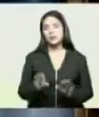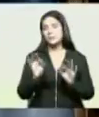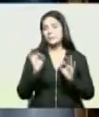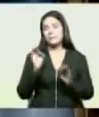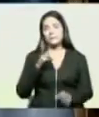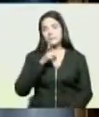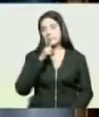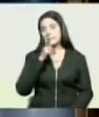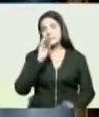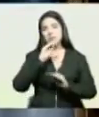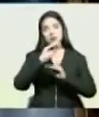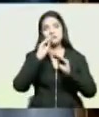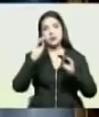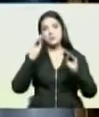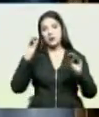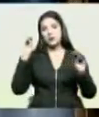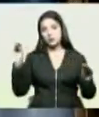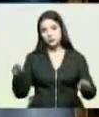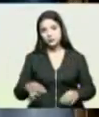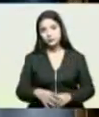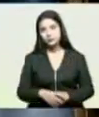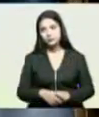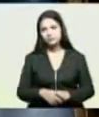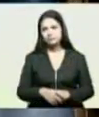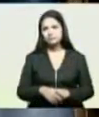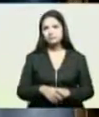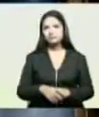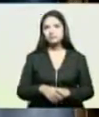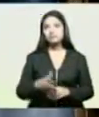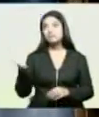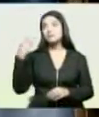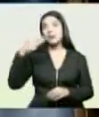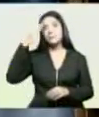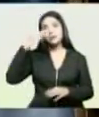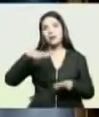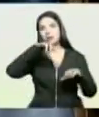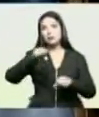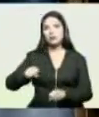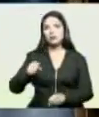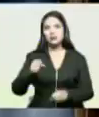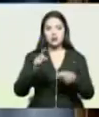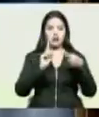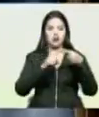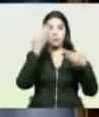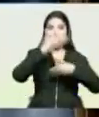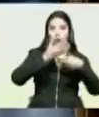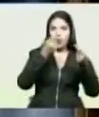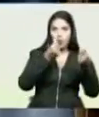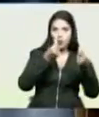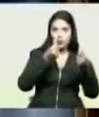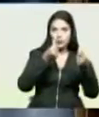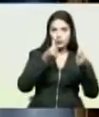escandaloso llamado a invasión militar, no solo bloqueo económico,